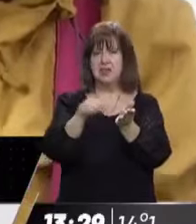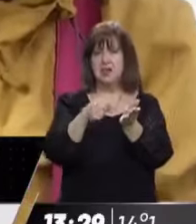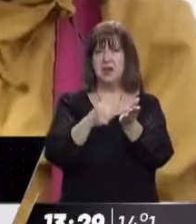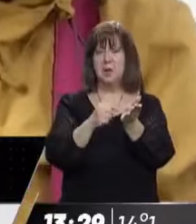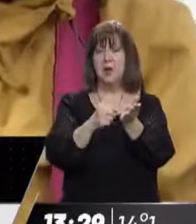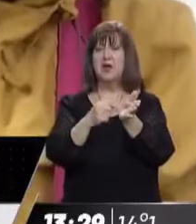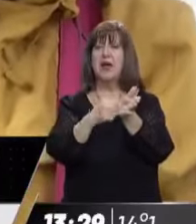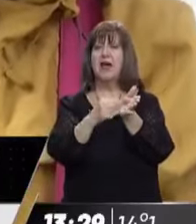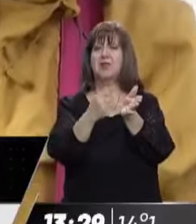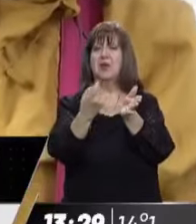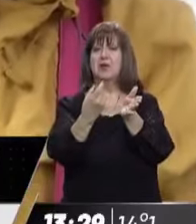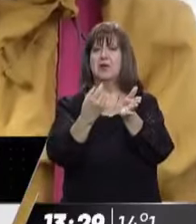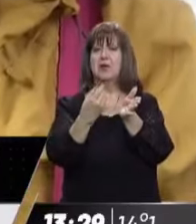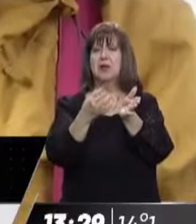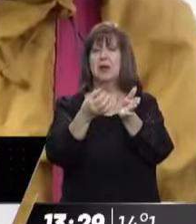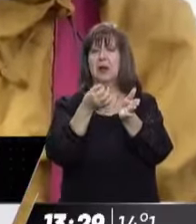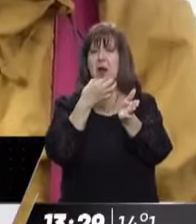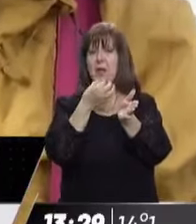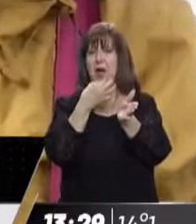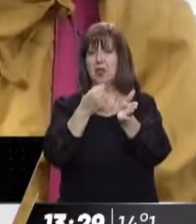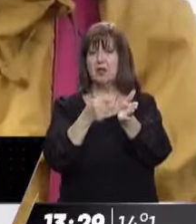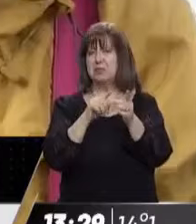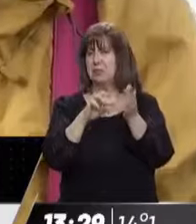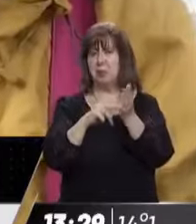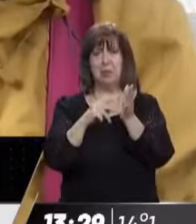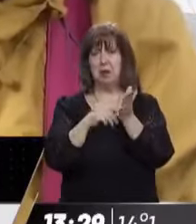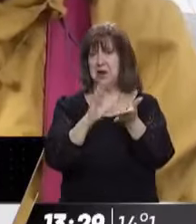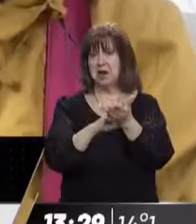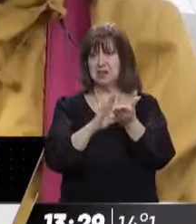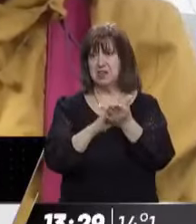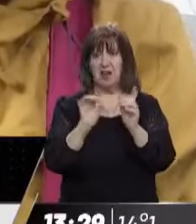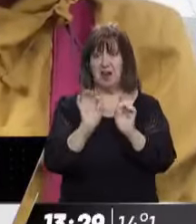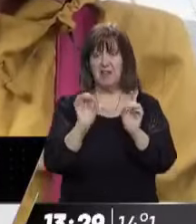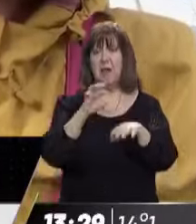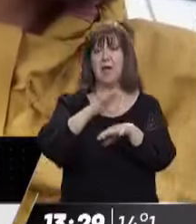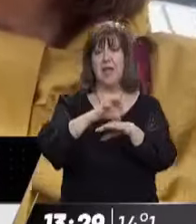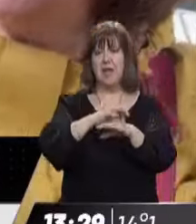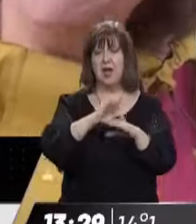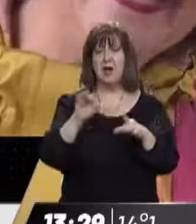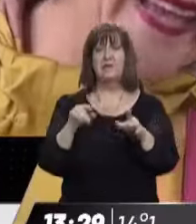sea, directamente te venden el medicamento en la farmacia. Sí. ¿Y otras cosas se compran aparte de...?